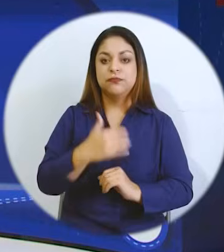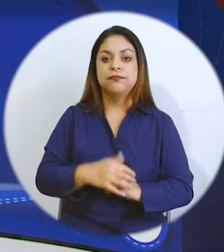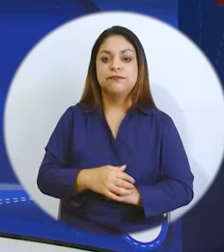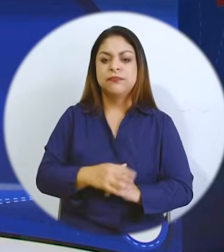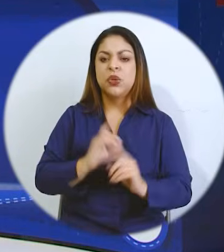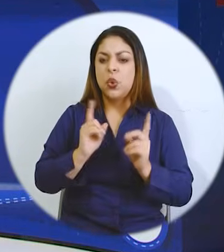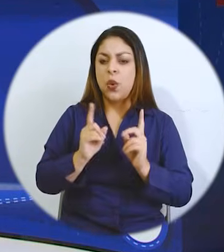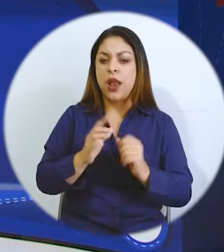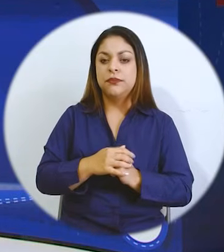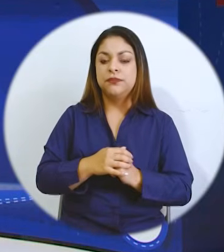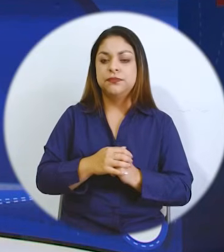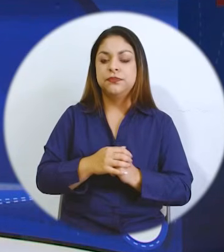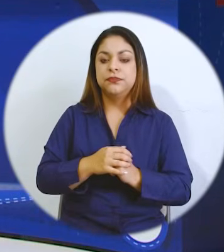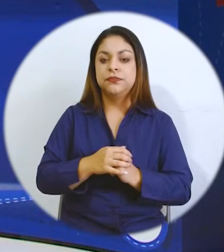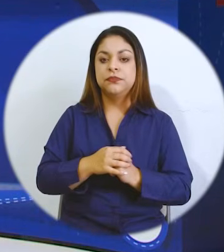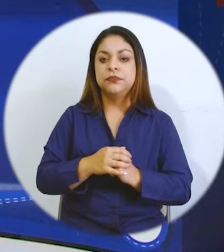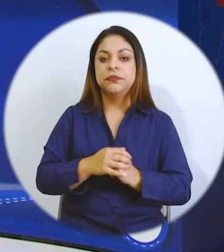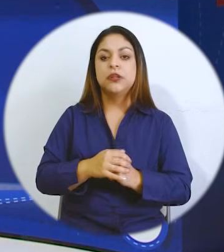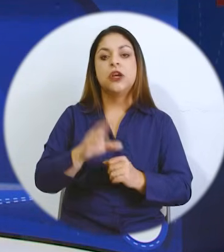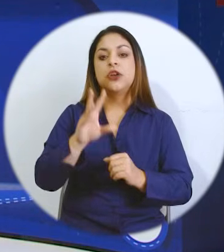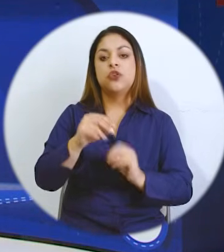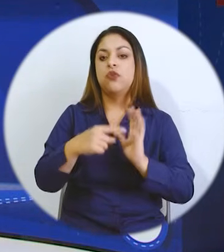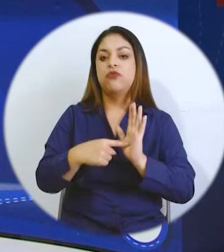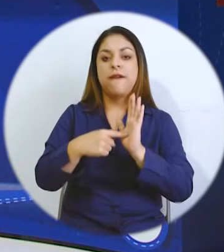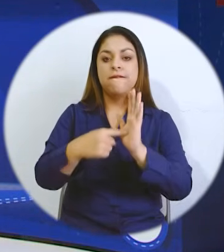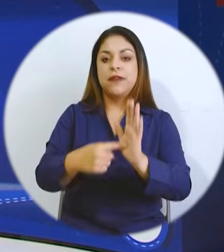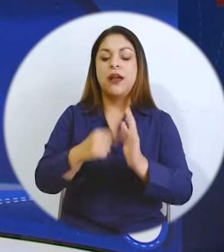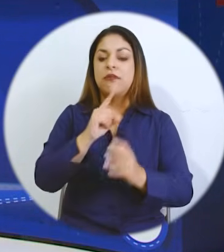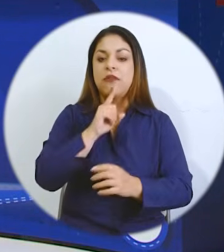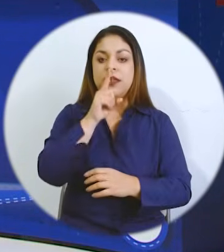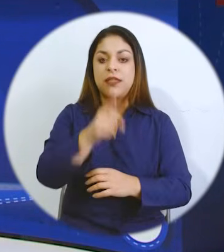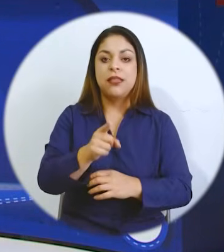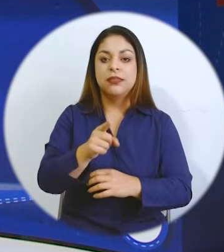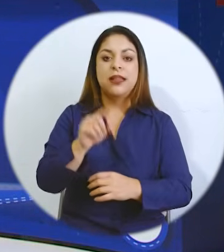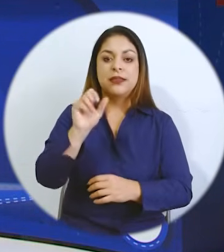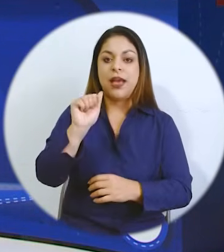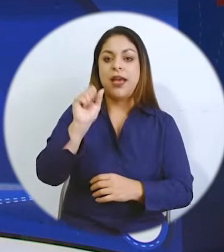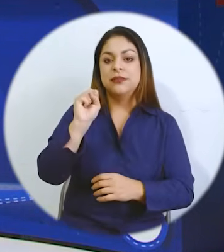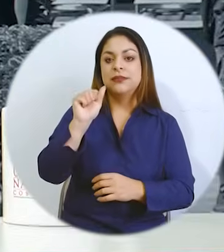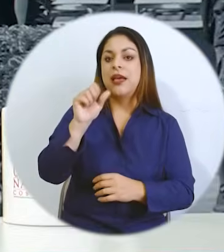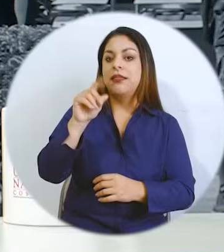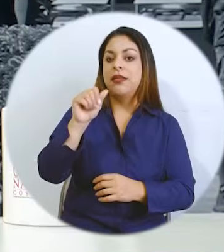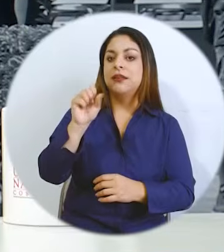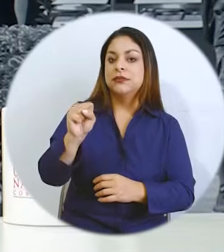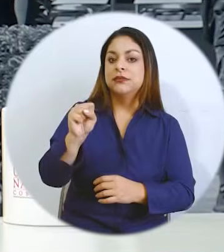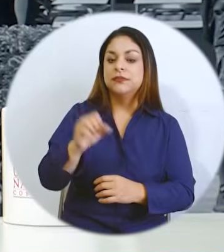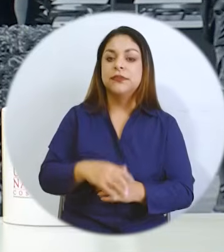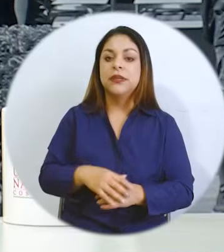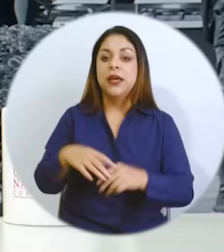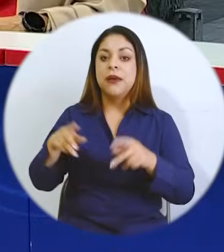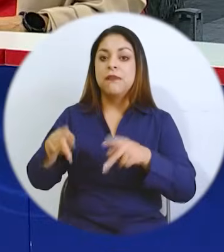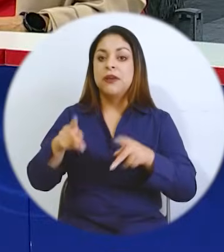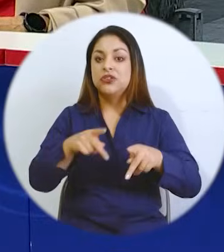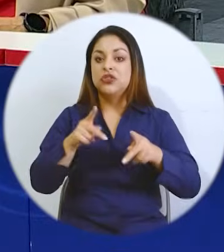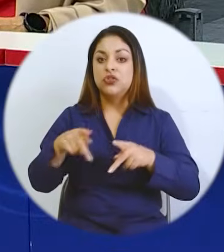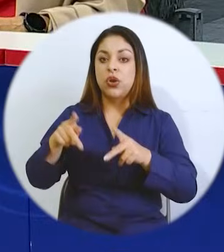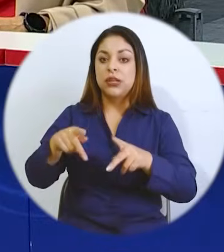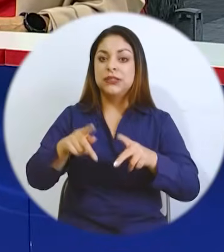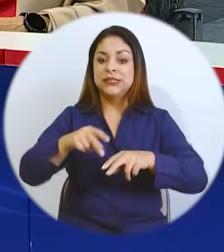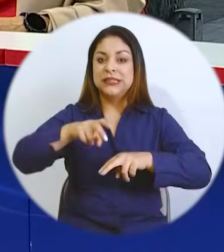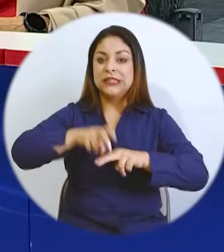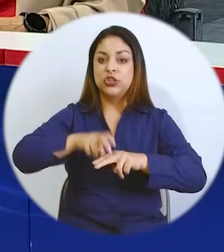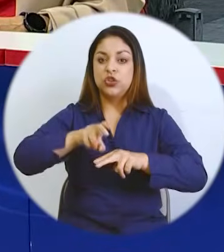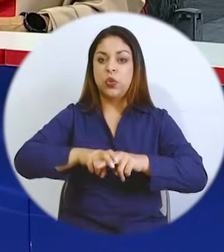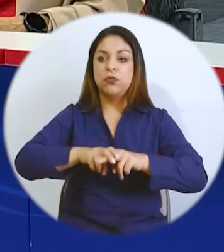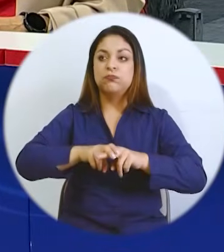tenemos, que no reflejan la realidad de lo que son las asadas. Gente que se